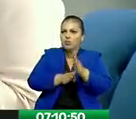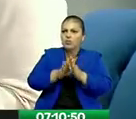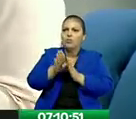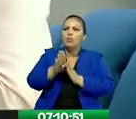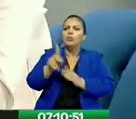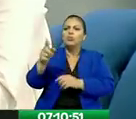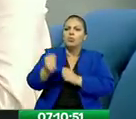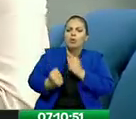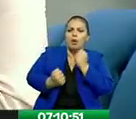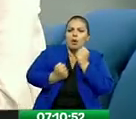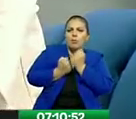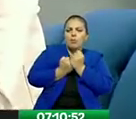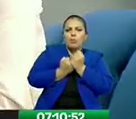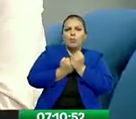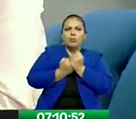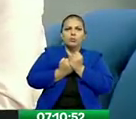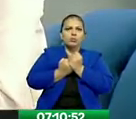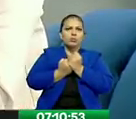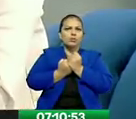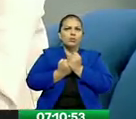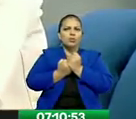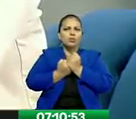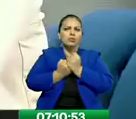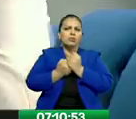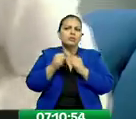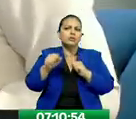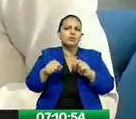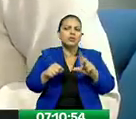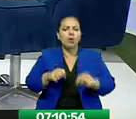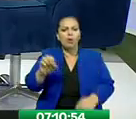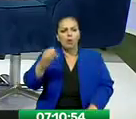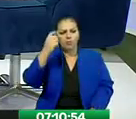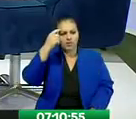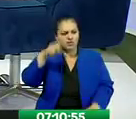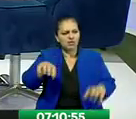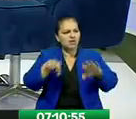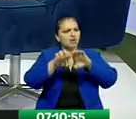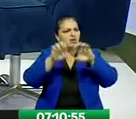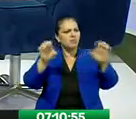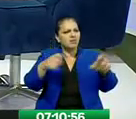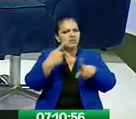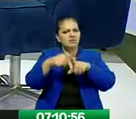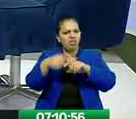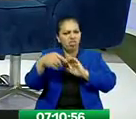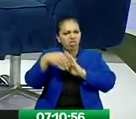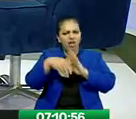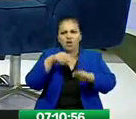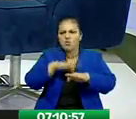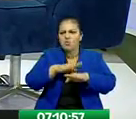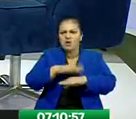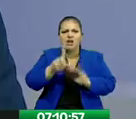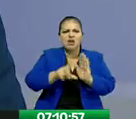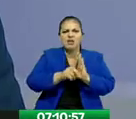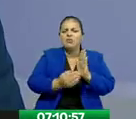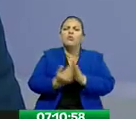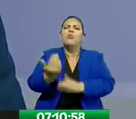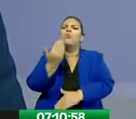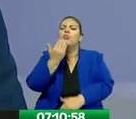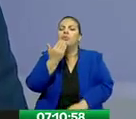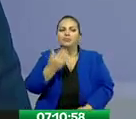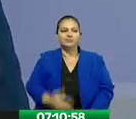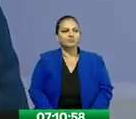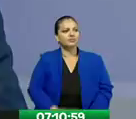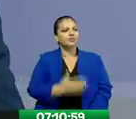más bien implica un golpe a los sectores productivos? Hola Luis, encantado de estar acá, siempre un gusto, un saludo para todos los